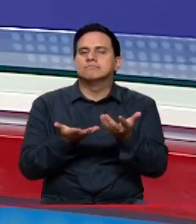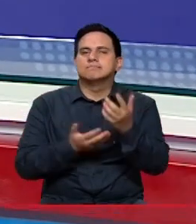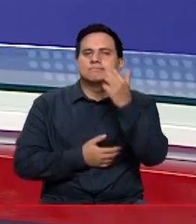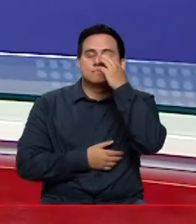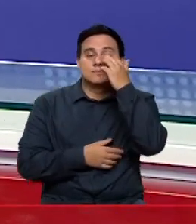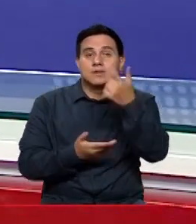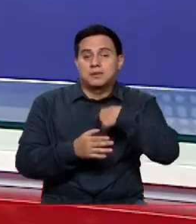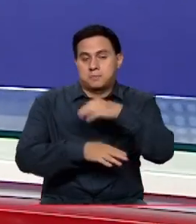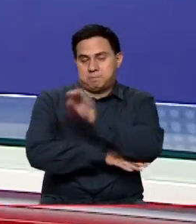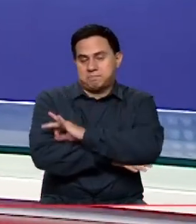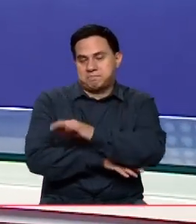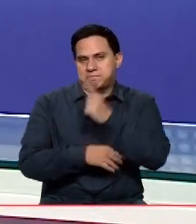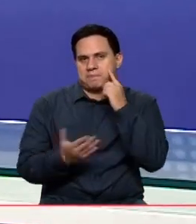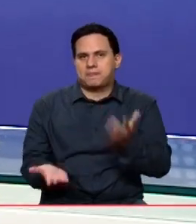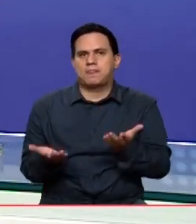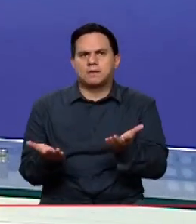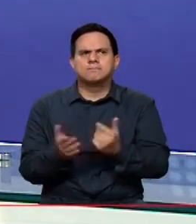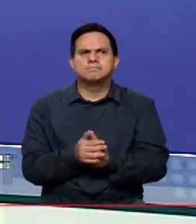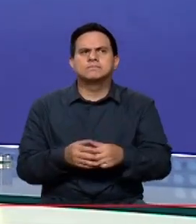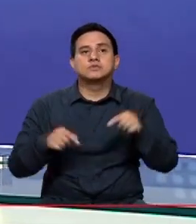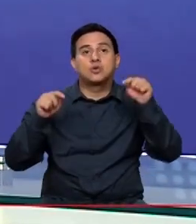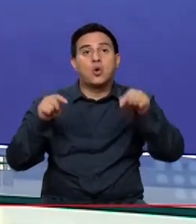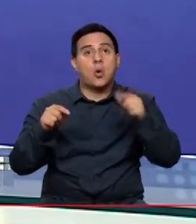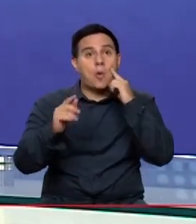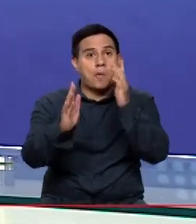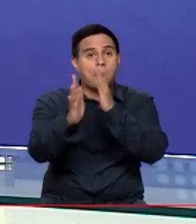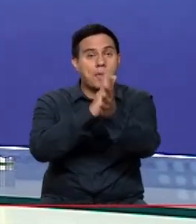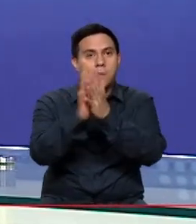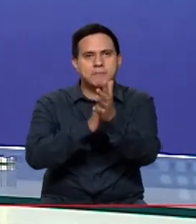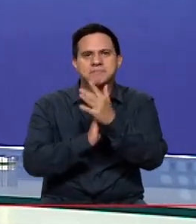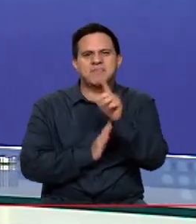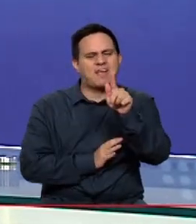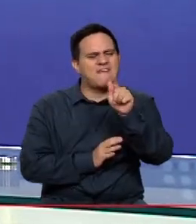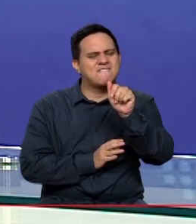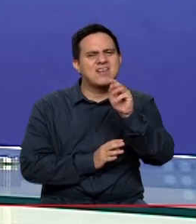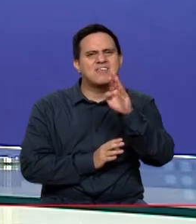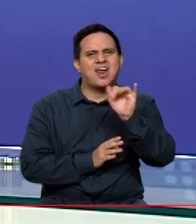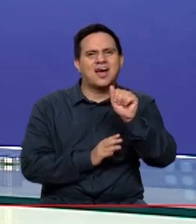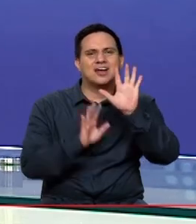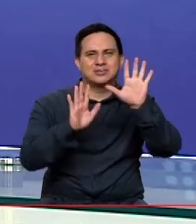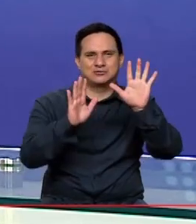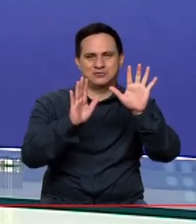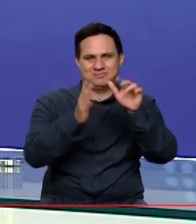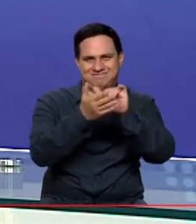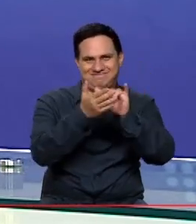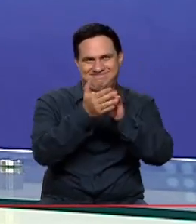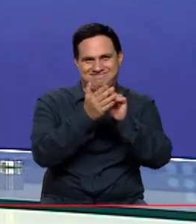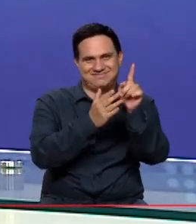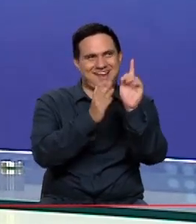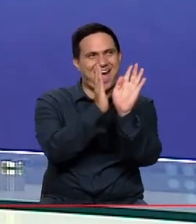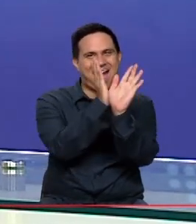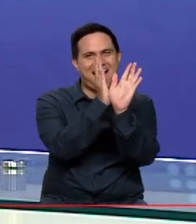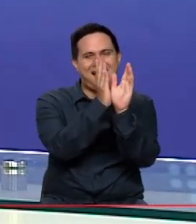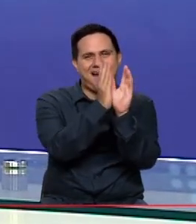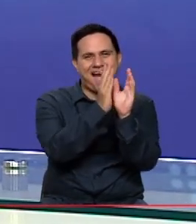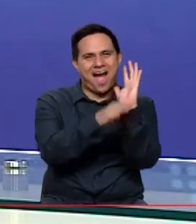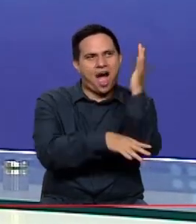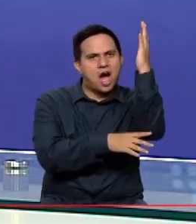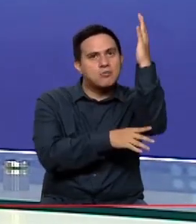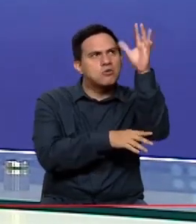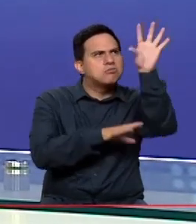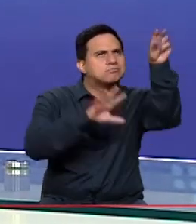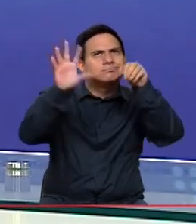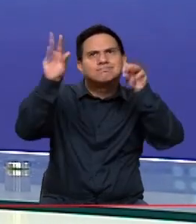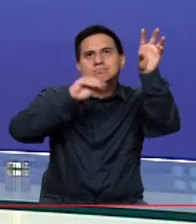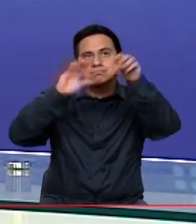Hoy les presentamos al artista que utiliza fibra natural, ramas o residuos de árboles en sus obras. Originario de Padilla,